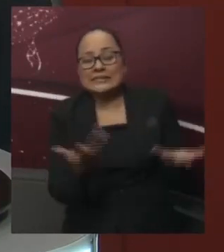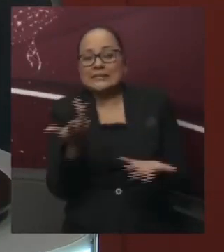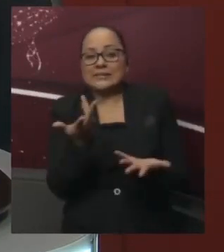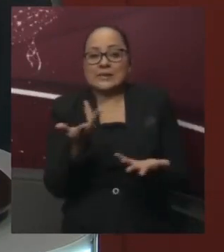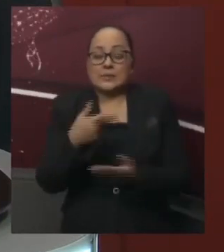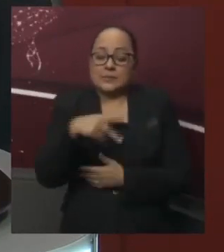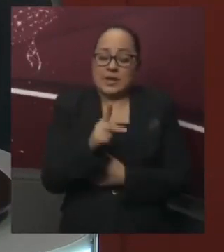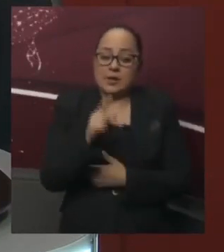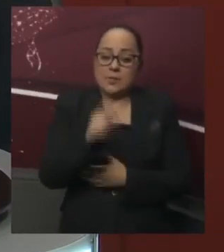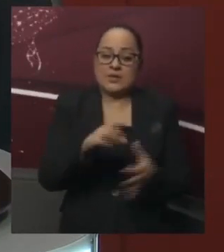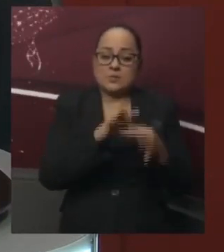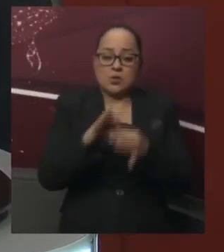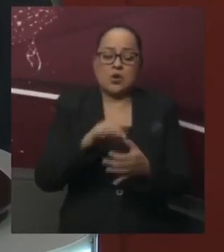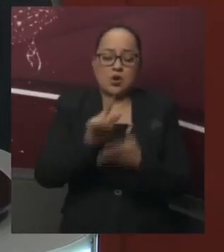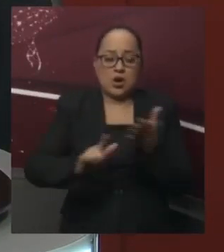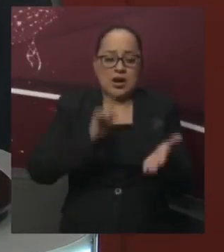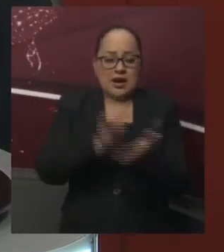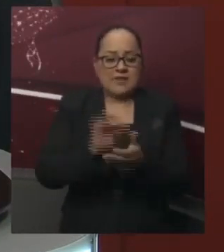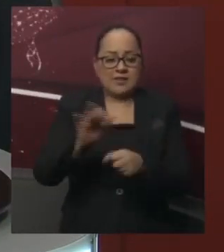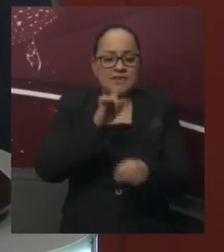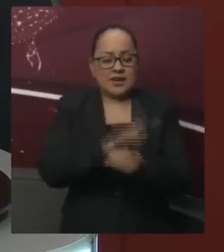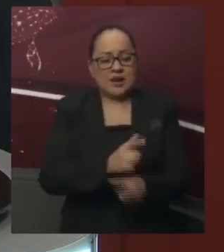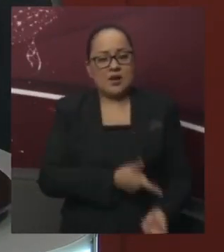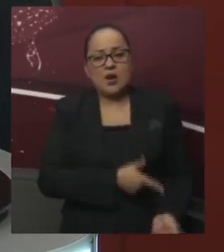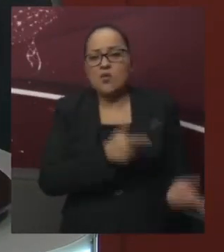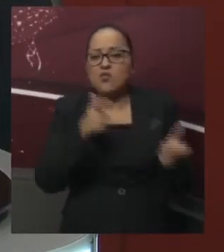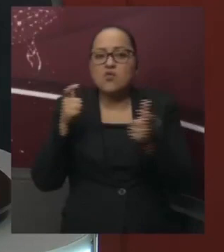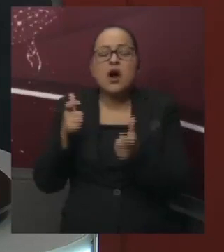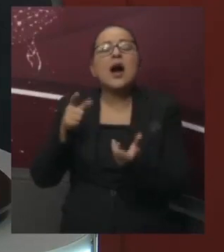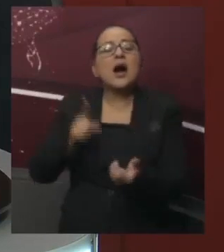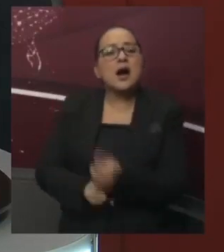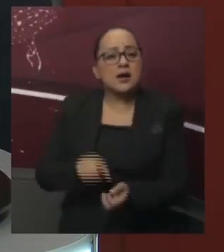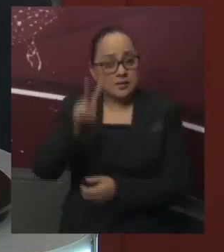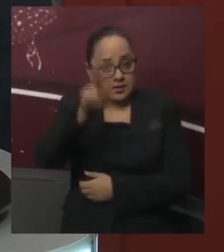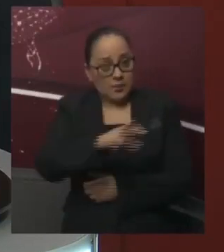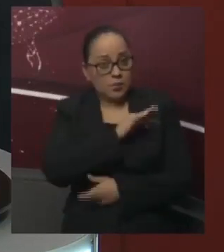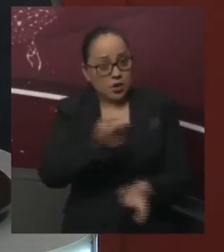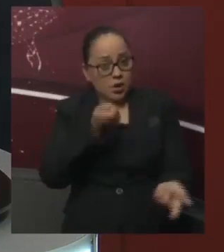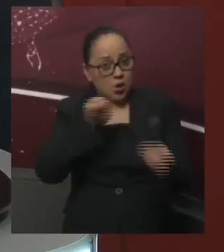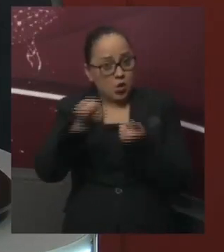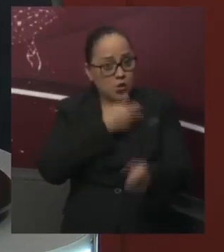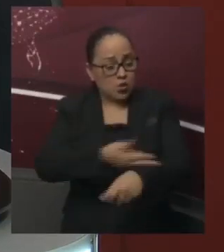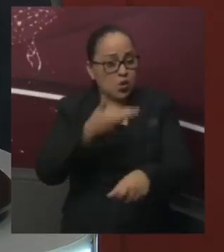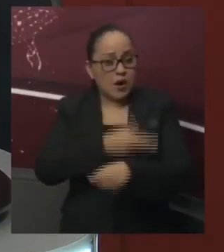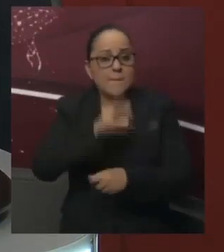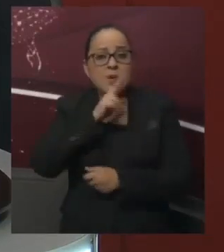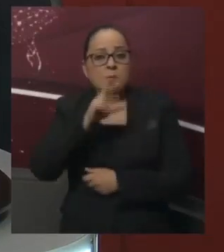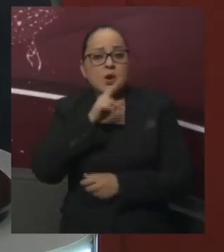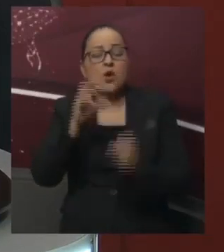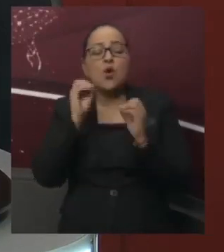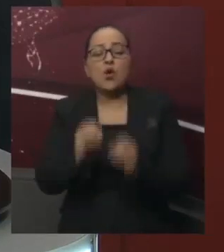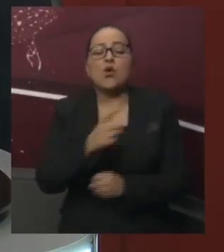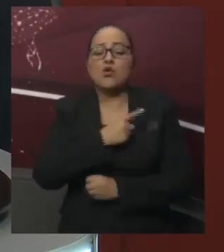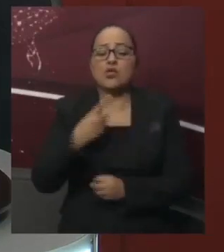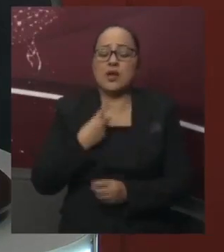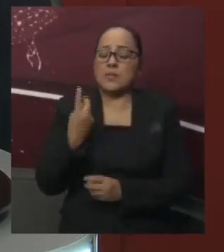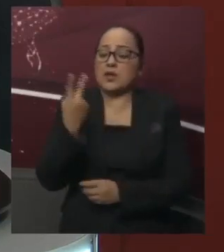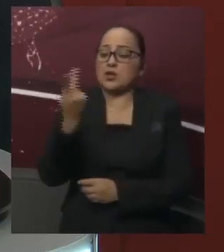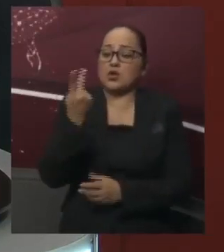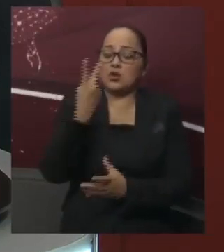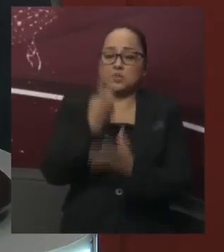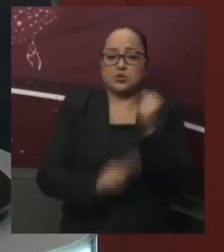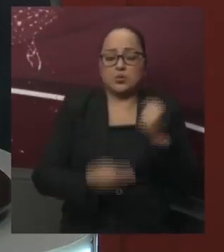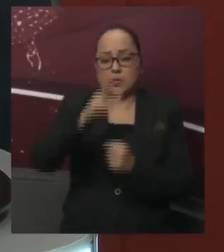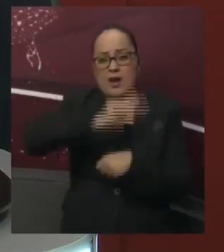pero con reformas a esta ley federal de fuegos explosivos, ¿podríamos tratar de controlar esto o tiene que ser un mecanismo binacional y un